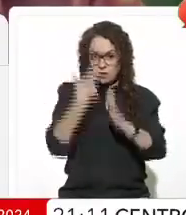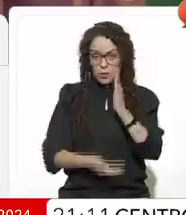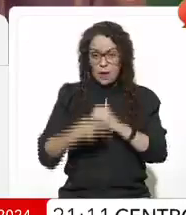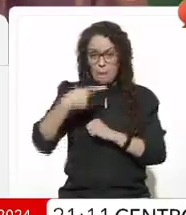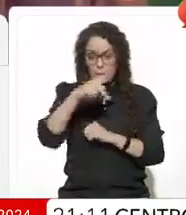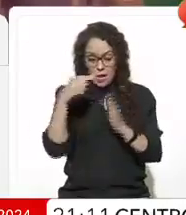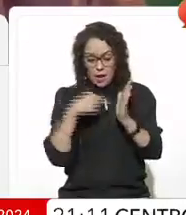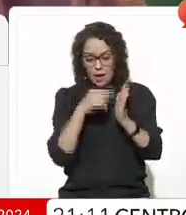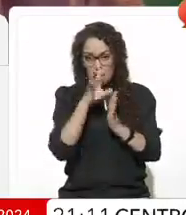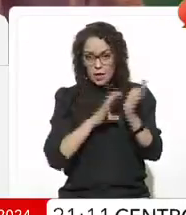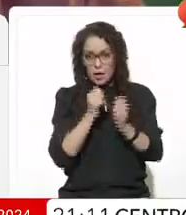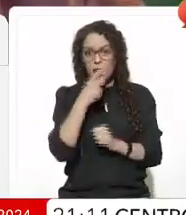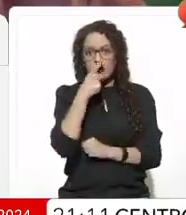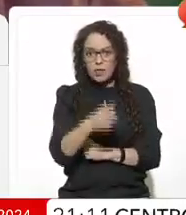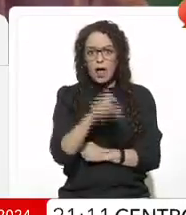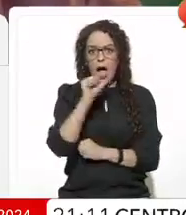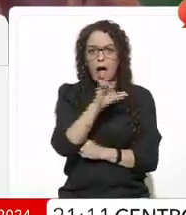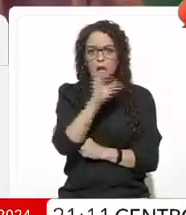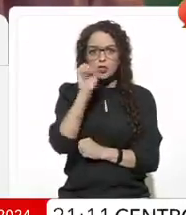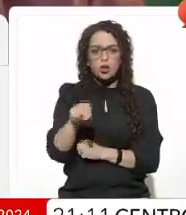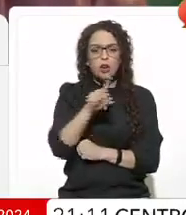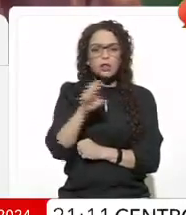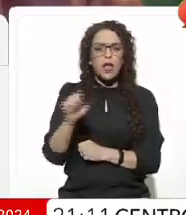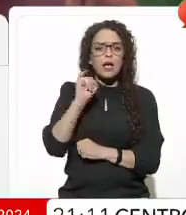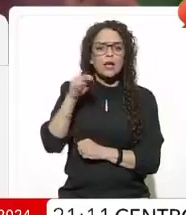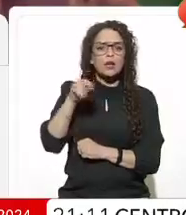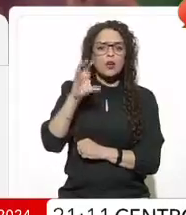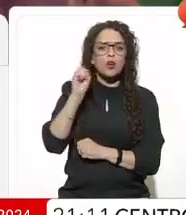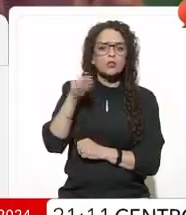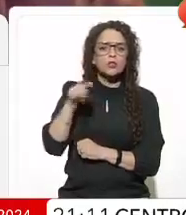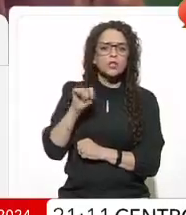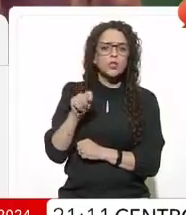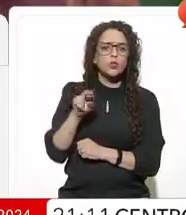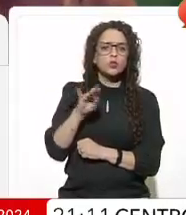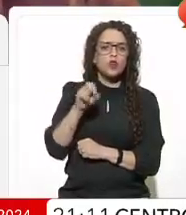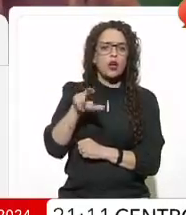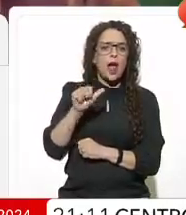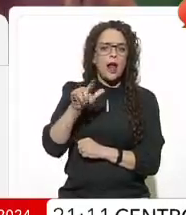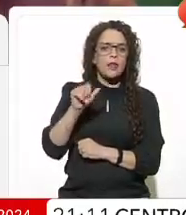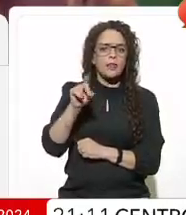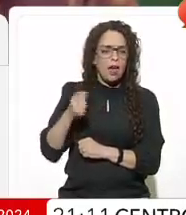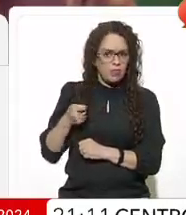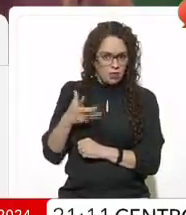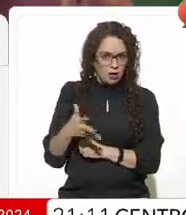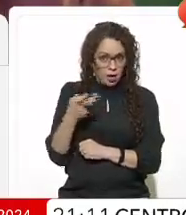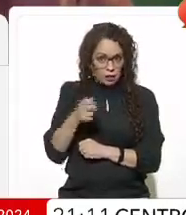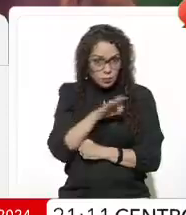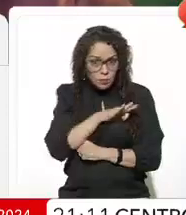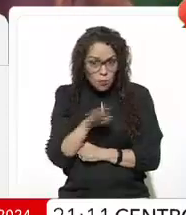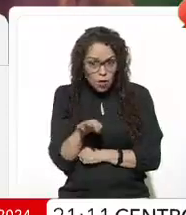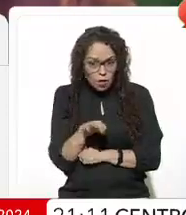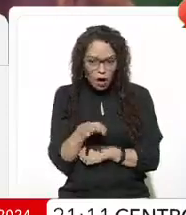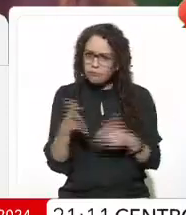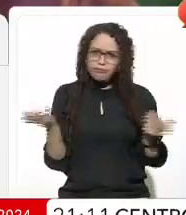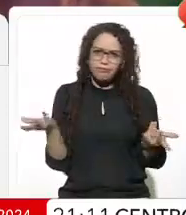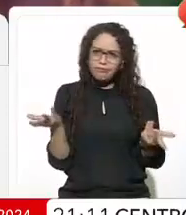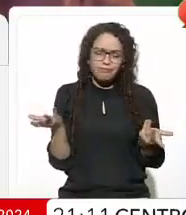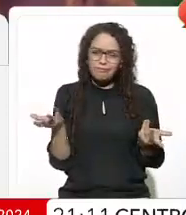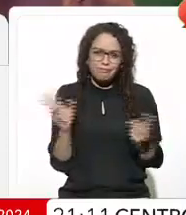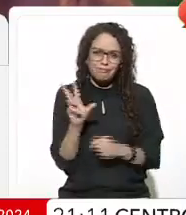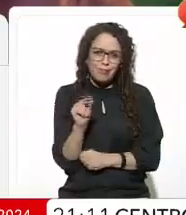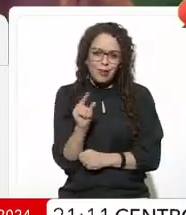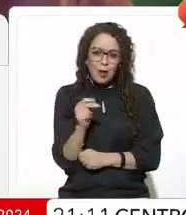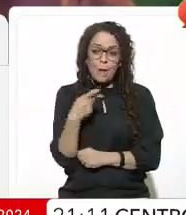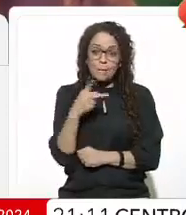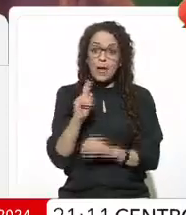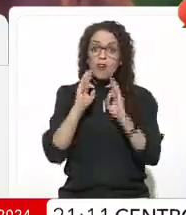que se llama acción de inconstitucionalidad. Entonces, ¿puede una reforma constitucional ser inconstitucional? No, en el fondo no, pero sí